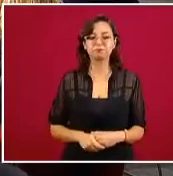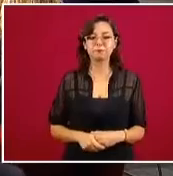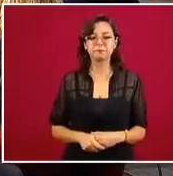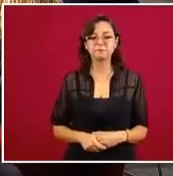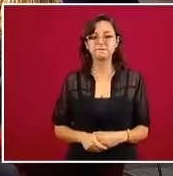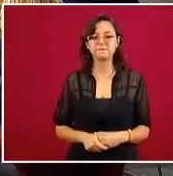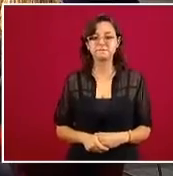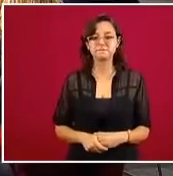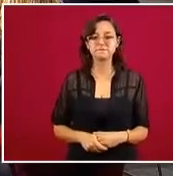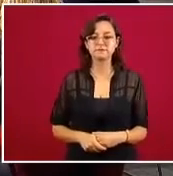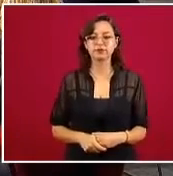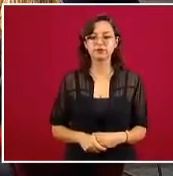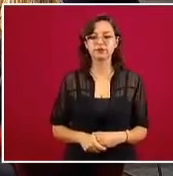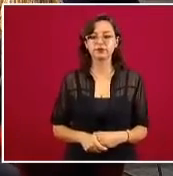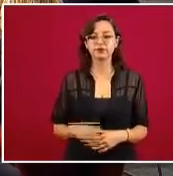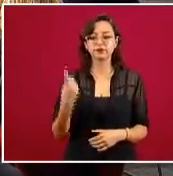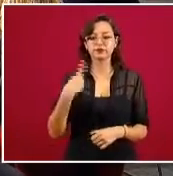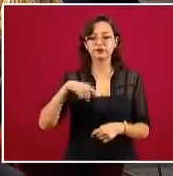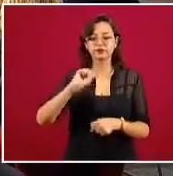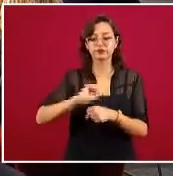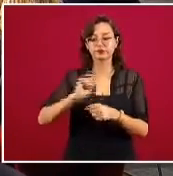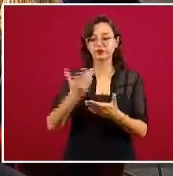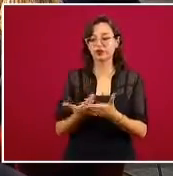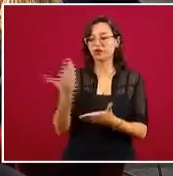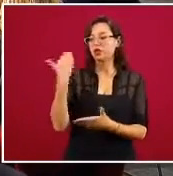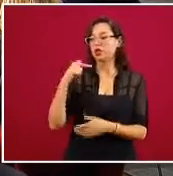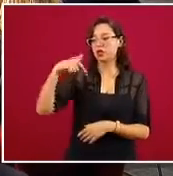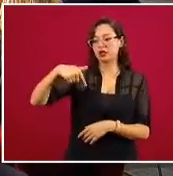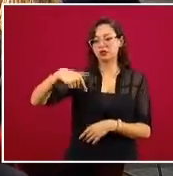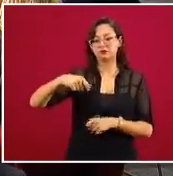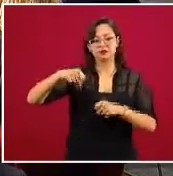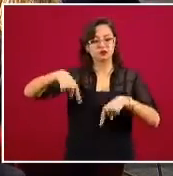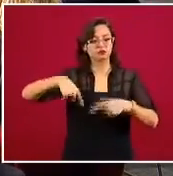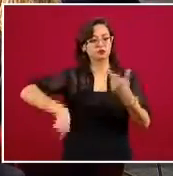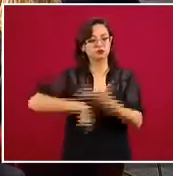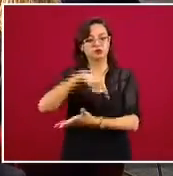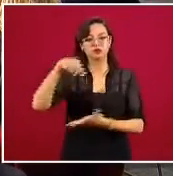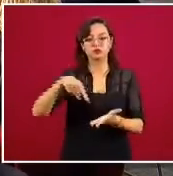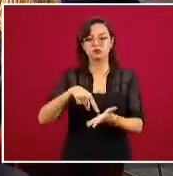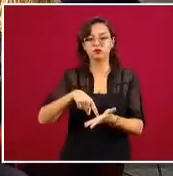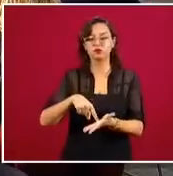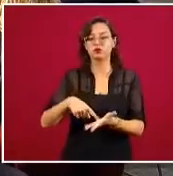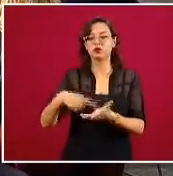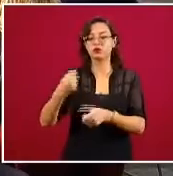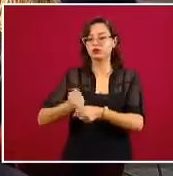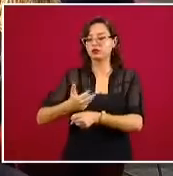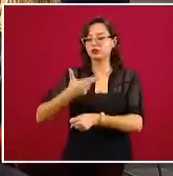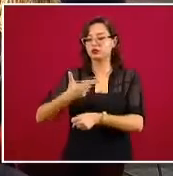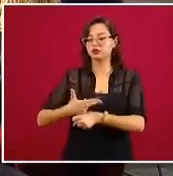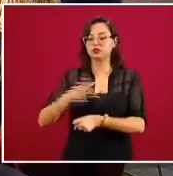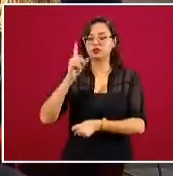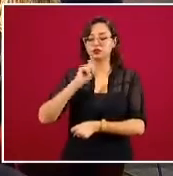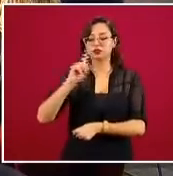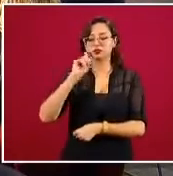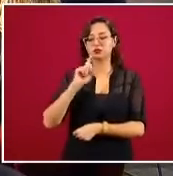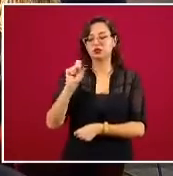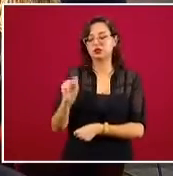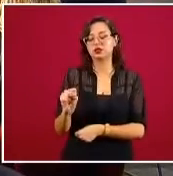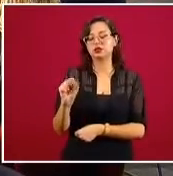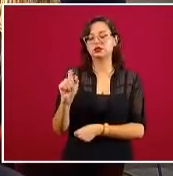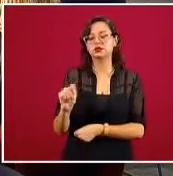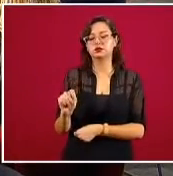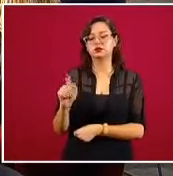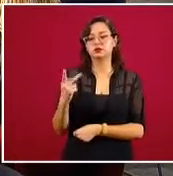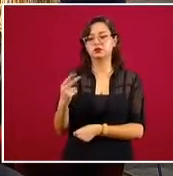Hace una semana, en ese mismo lugar, presentamos, junto con la Secretaría del Trabajo,